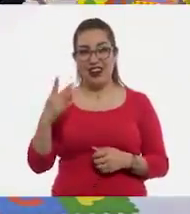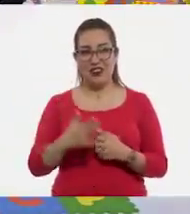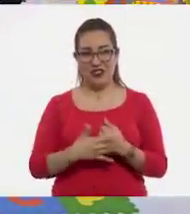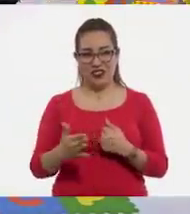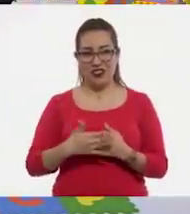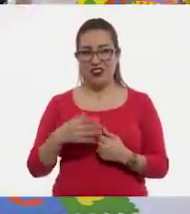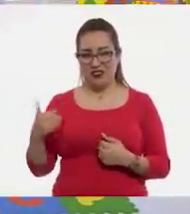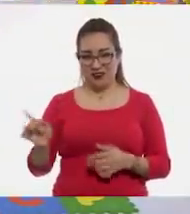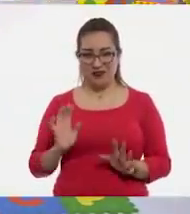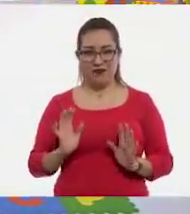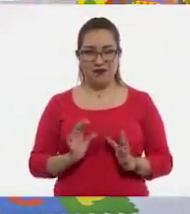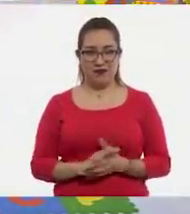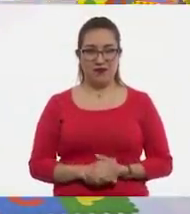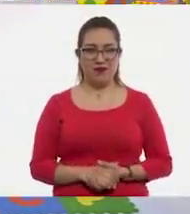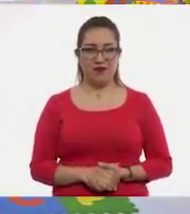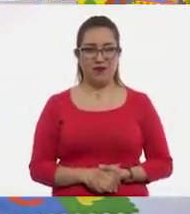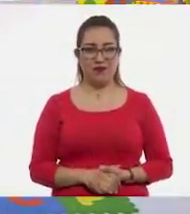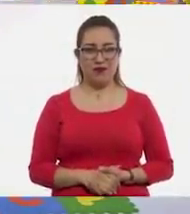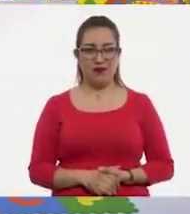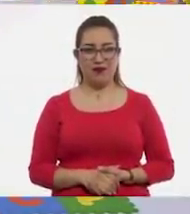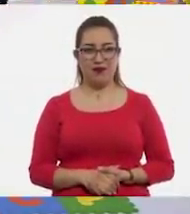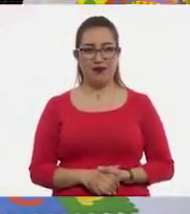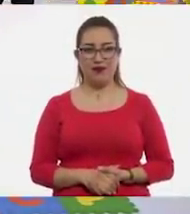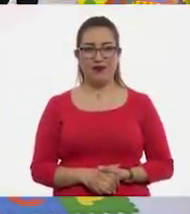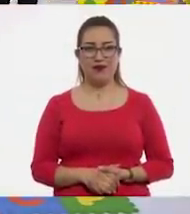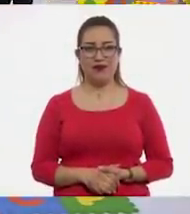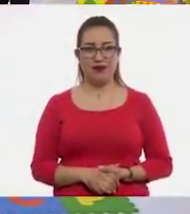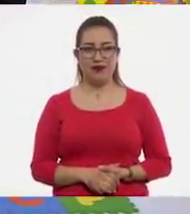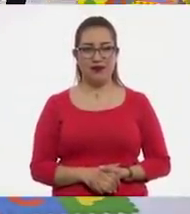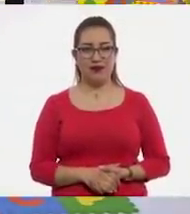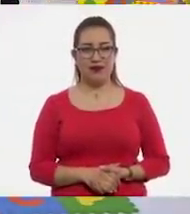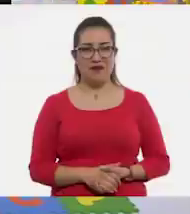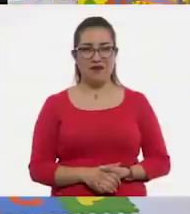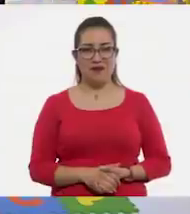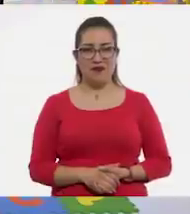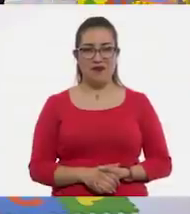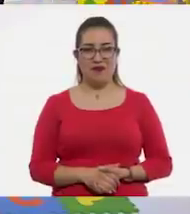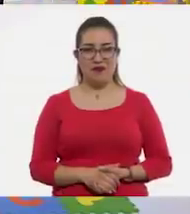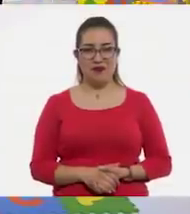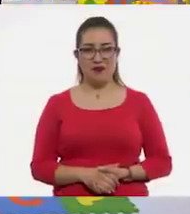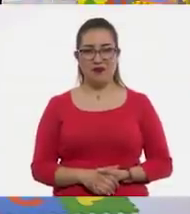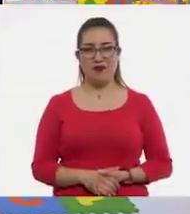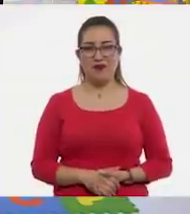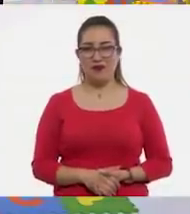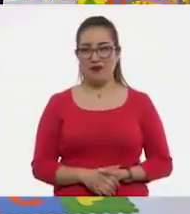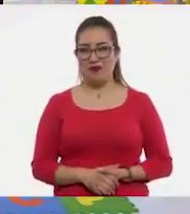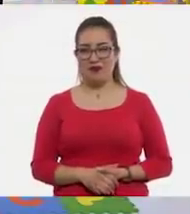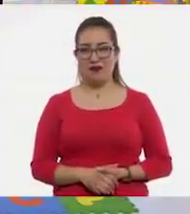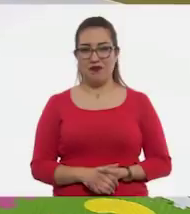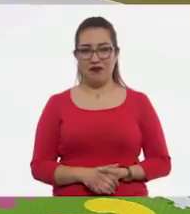pues tíralo. Bueno, hay que ser legales. Vamos a ver. Y...